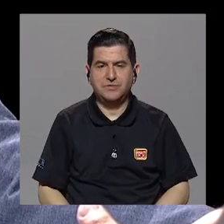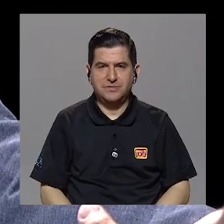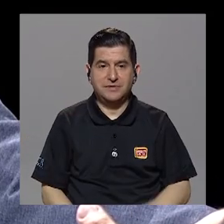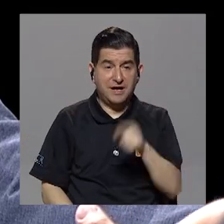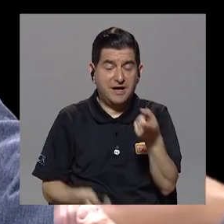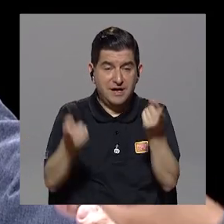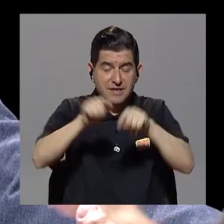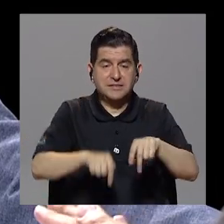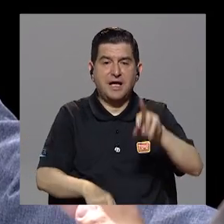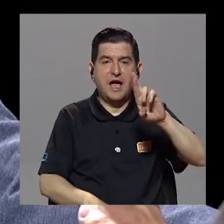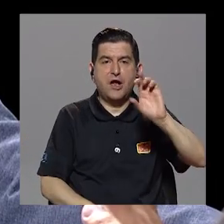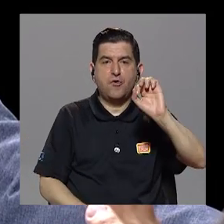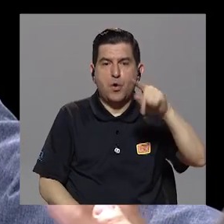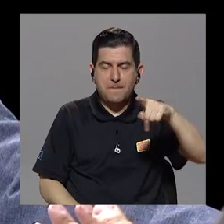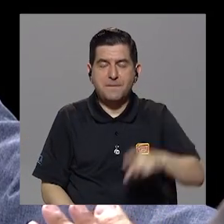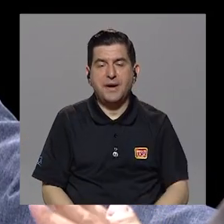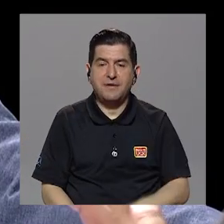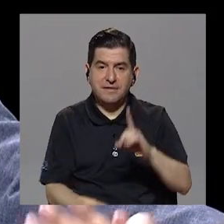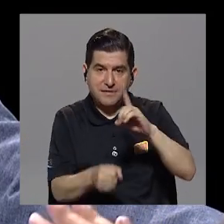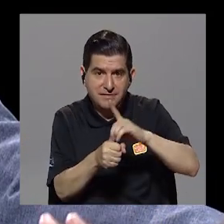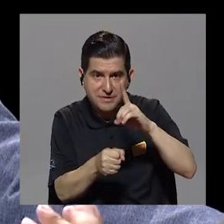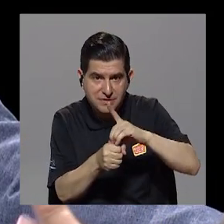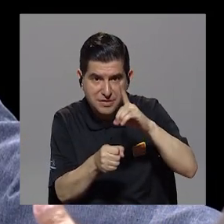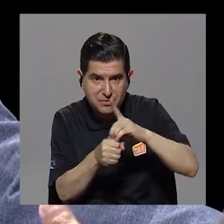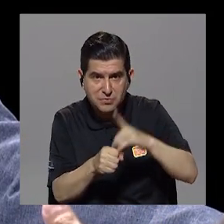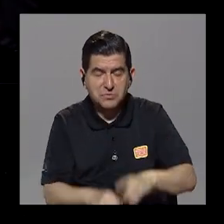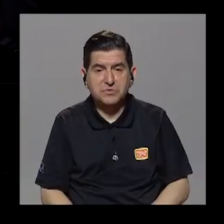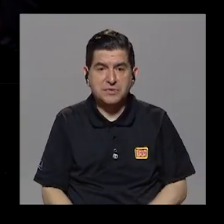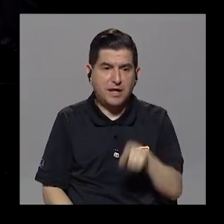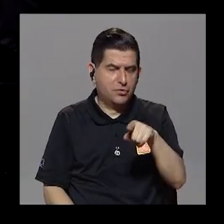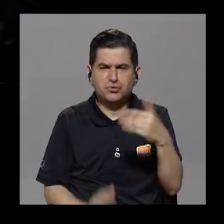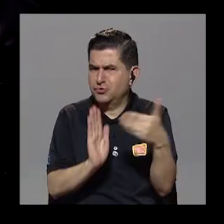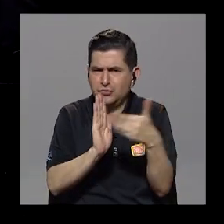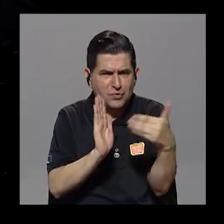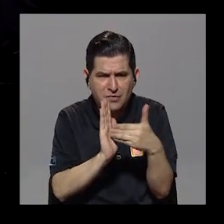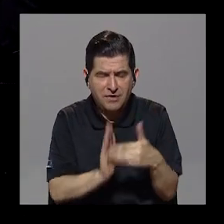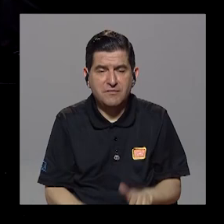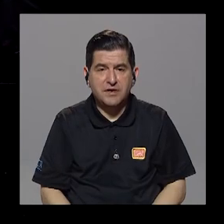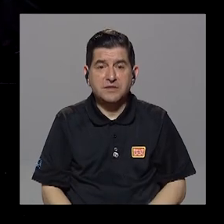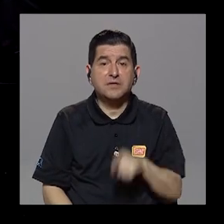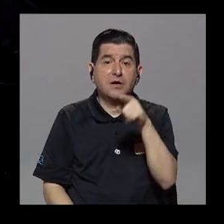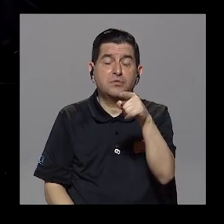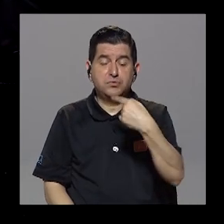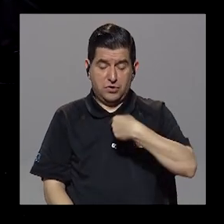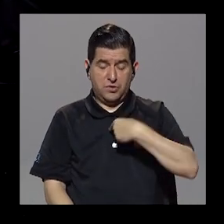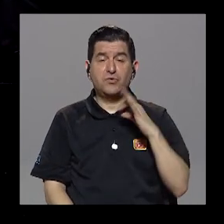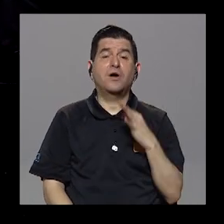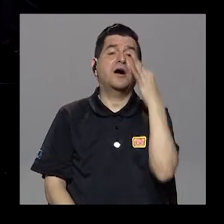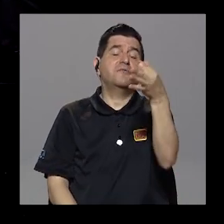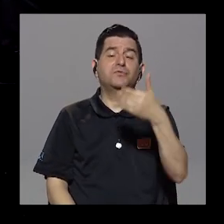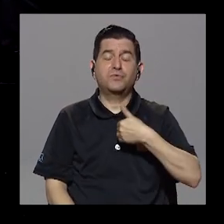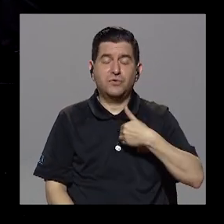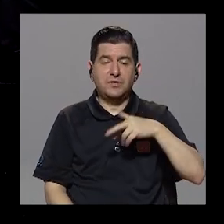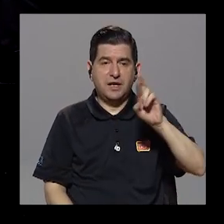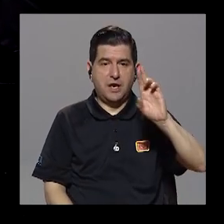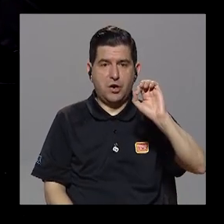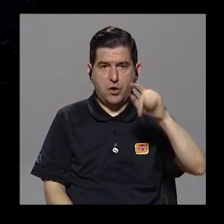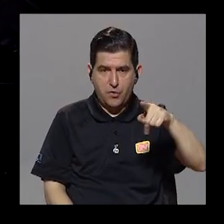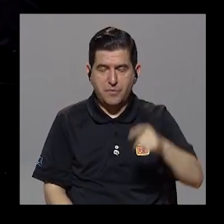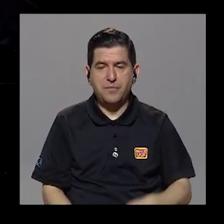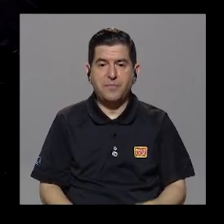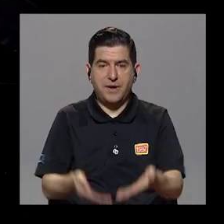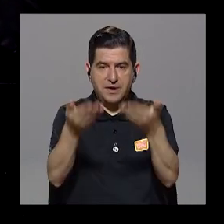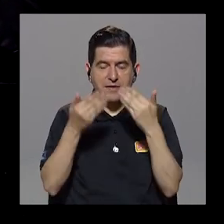el segundo pilar, el ROP, si los diputados lo dejan en paz, algún día usted y yo tendremos un ROP que nos va a dar